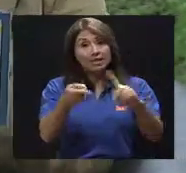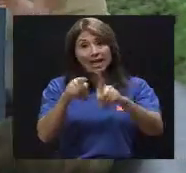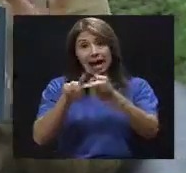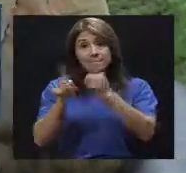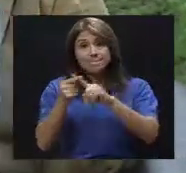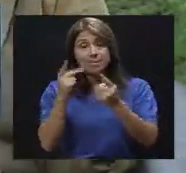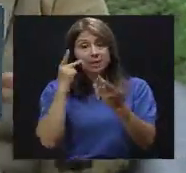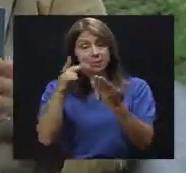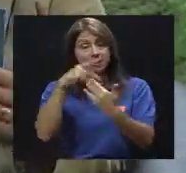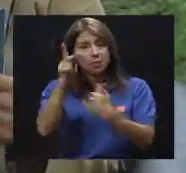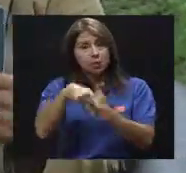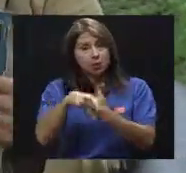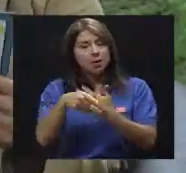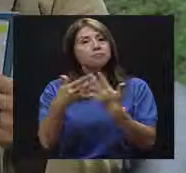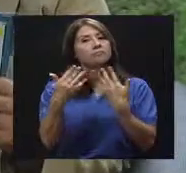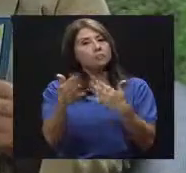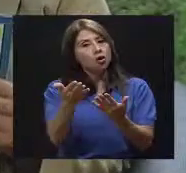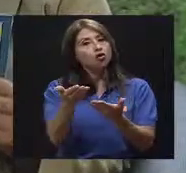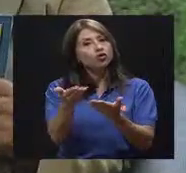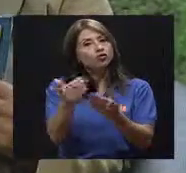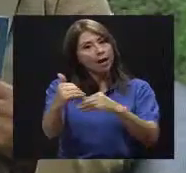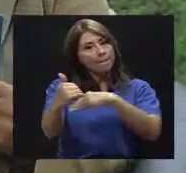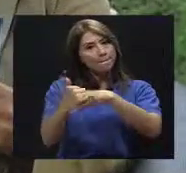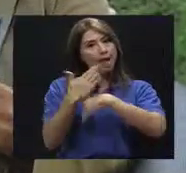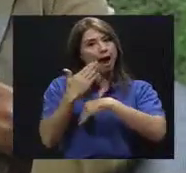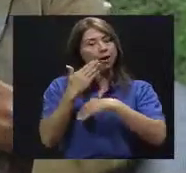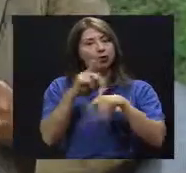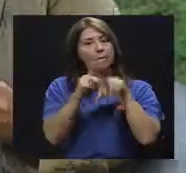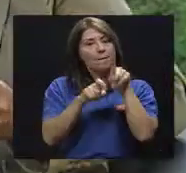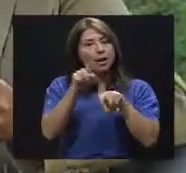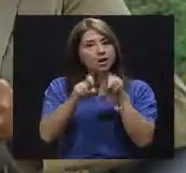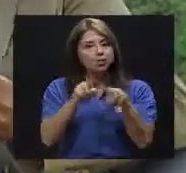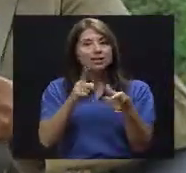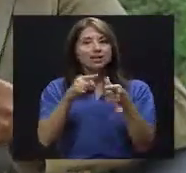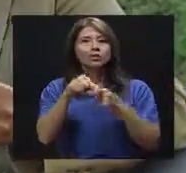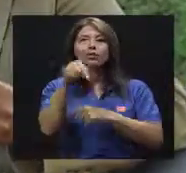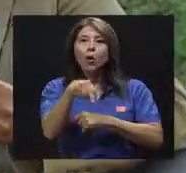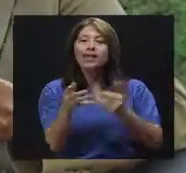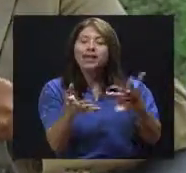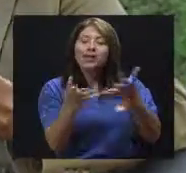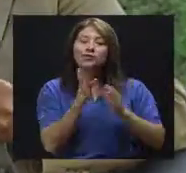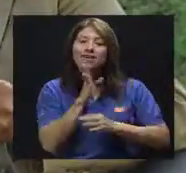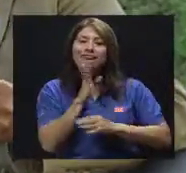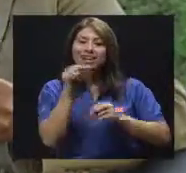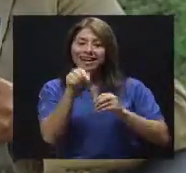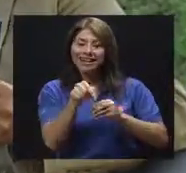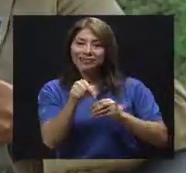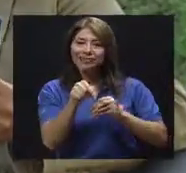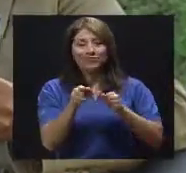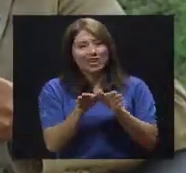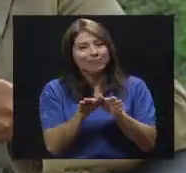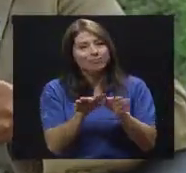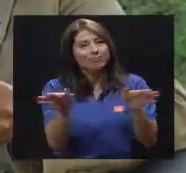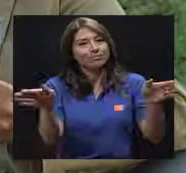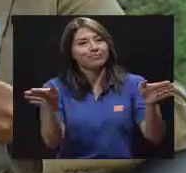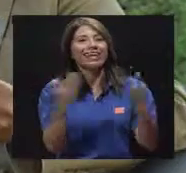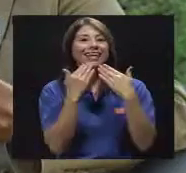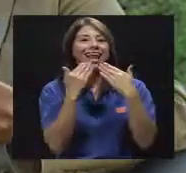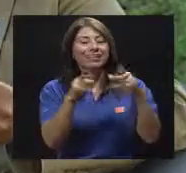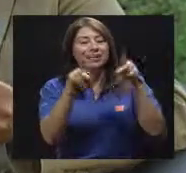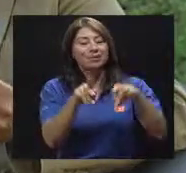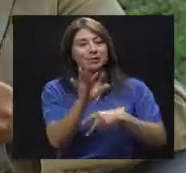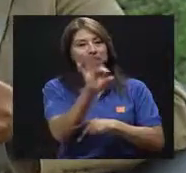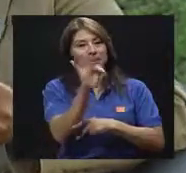nos hicieron llegar esas consultas y hoy queremos pues otra vez hablar al respecto, pero ampliarlo más y gracias a nuestra invitada. Y